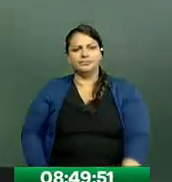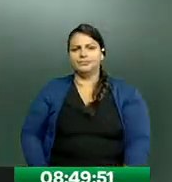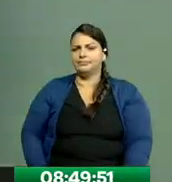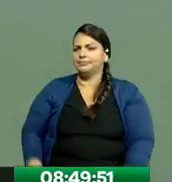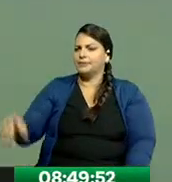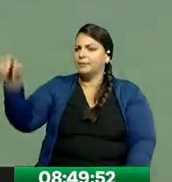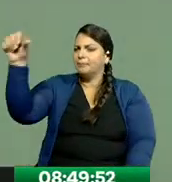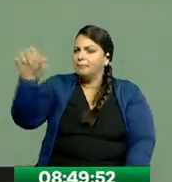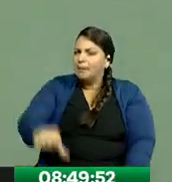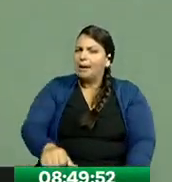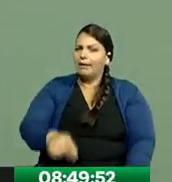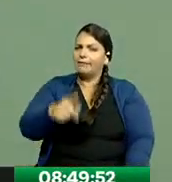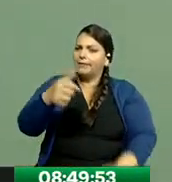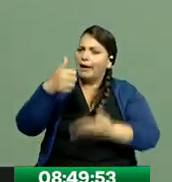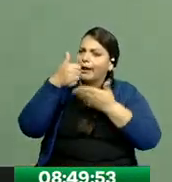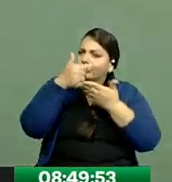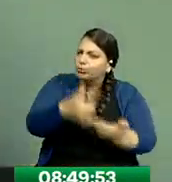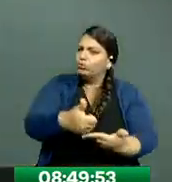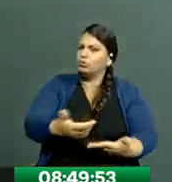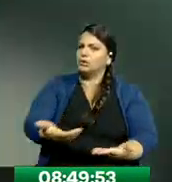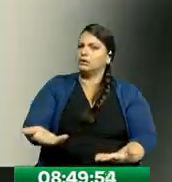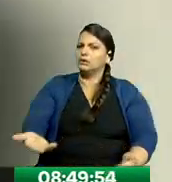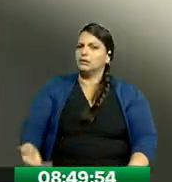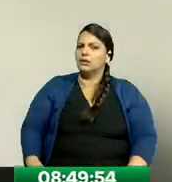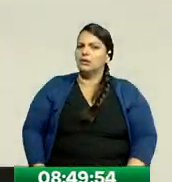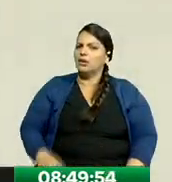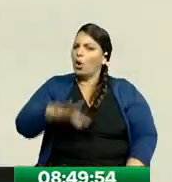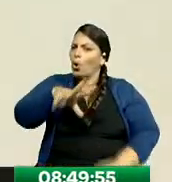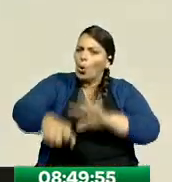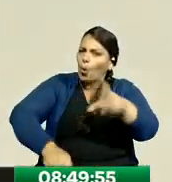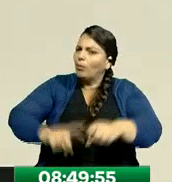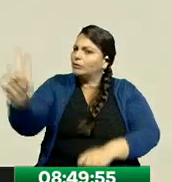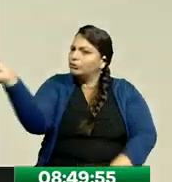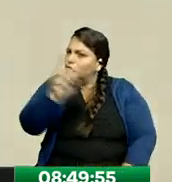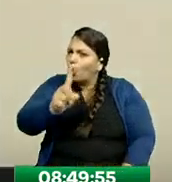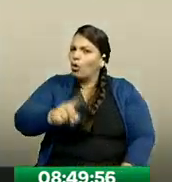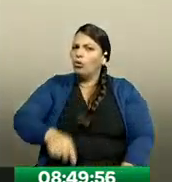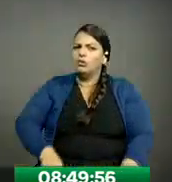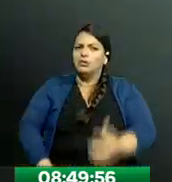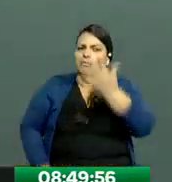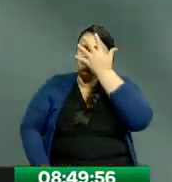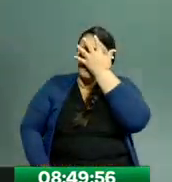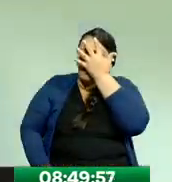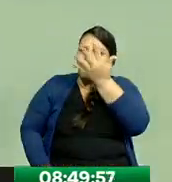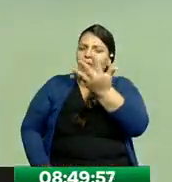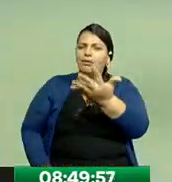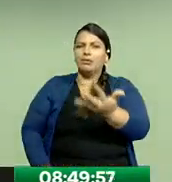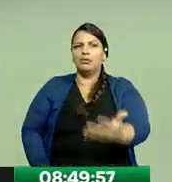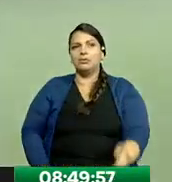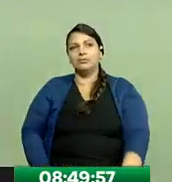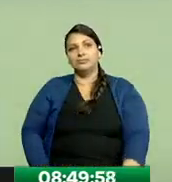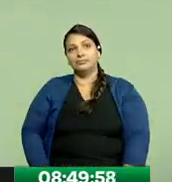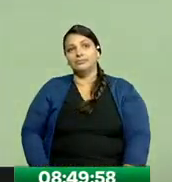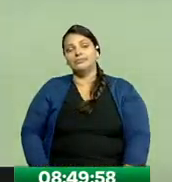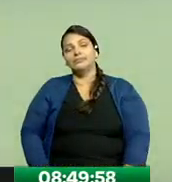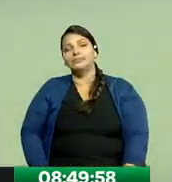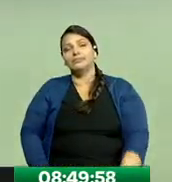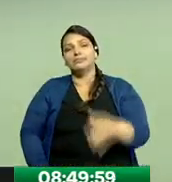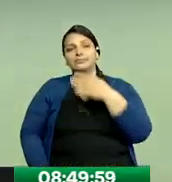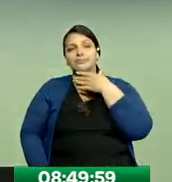cosas. Qué vergüenza. Mira, todo cómo se desenvió, la gente se baja, es a no ayudar, sino a robar.